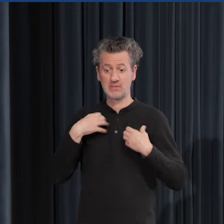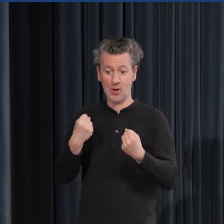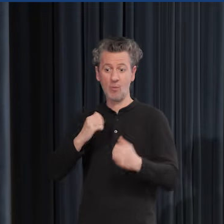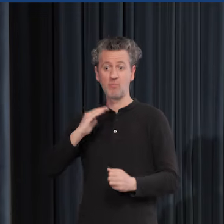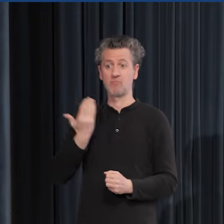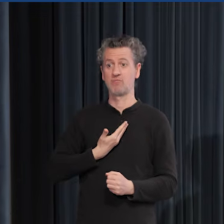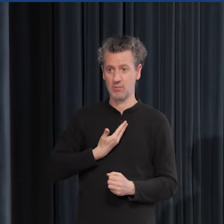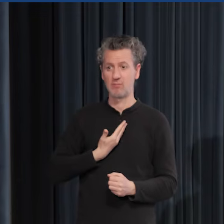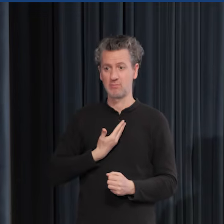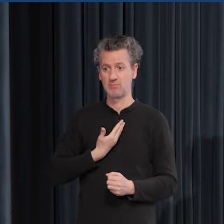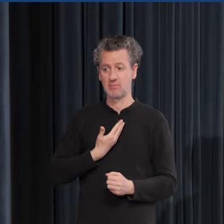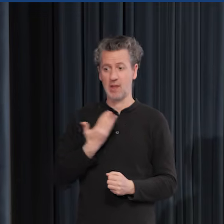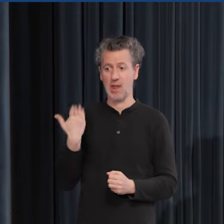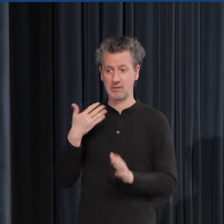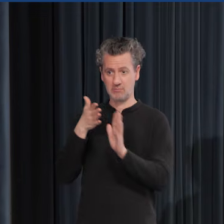pues que conllevan.